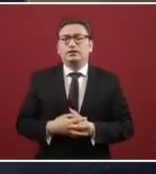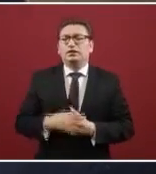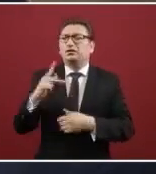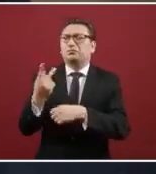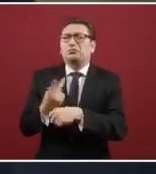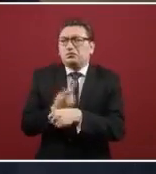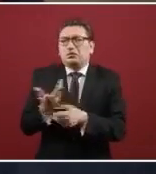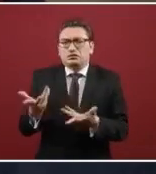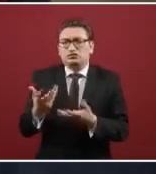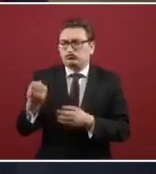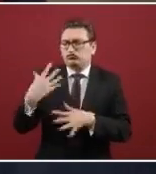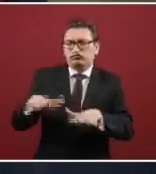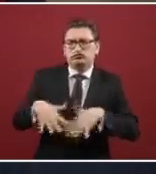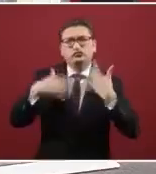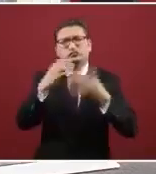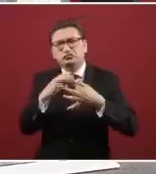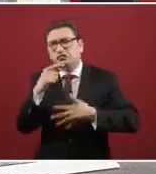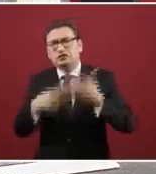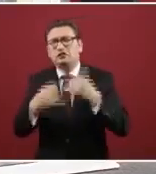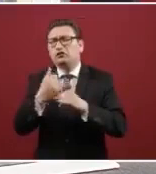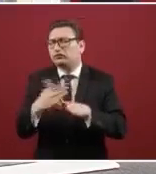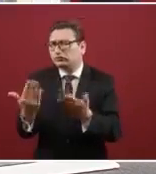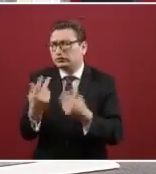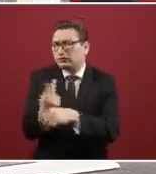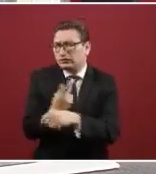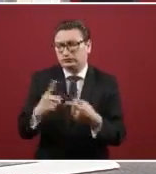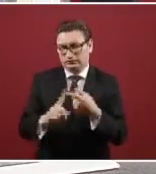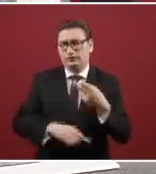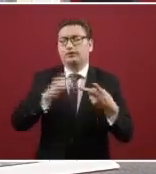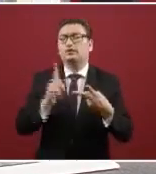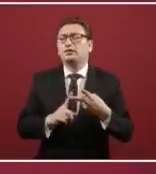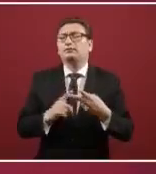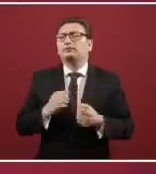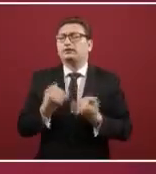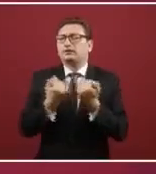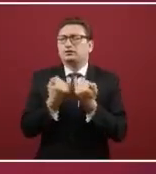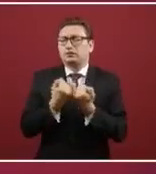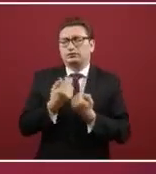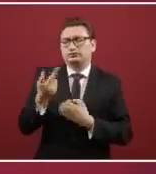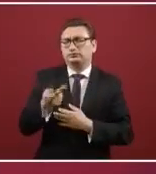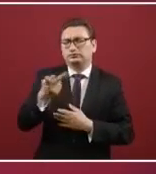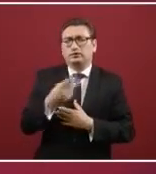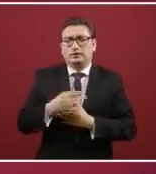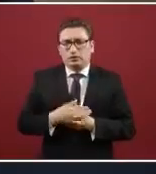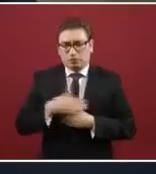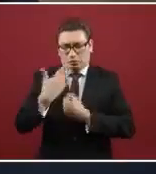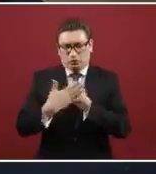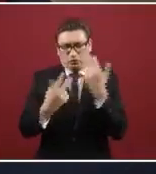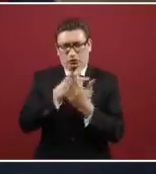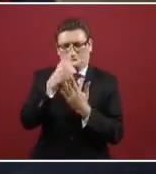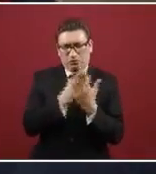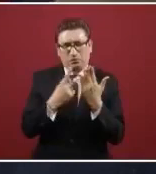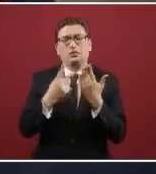balance de estos foros? ¿Cómo les fue? ¿Y cuáles fueron las aportaciones más importantes para este plan de